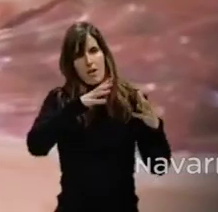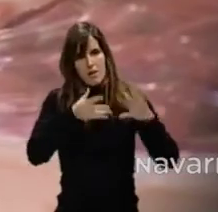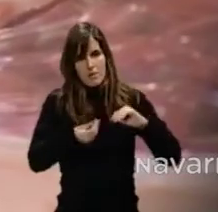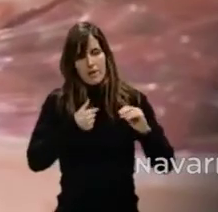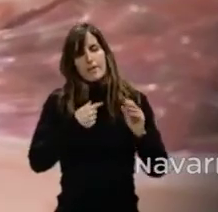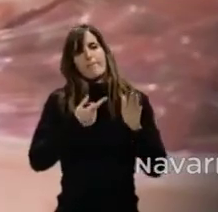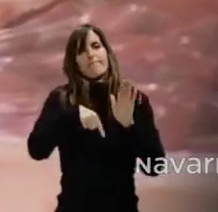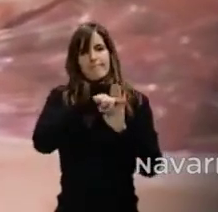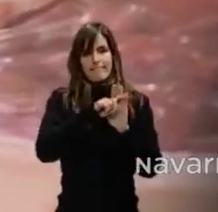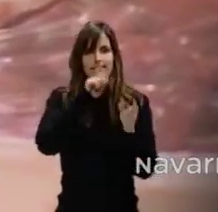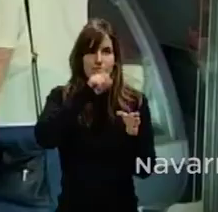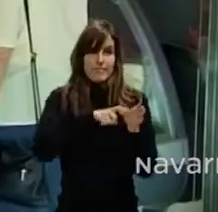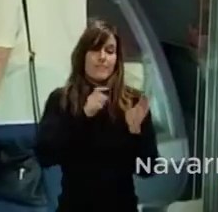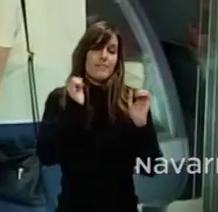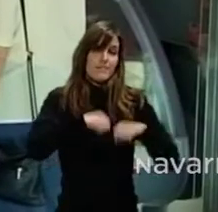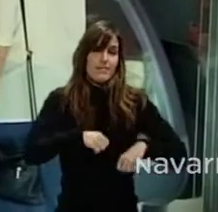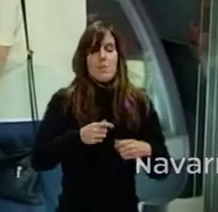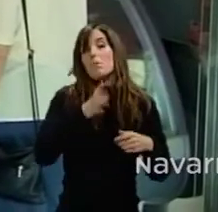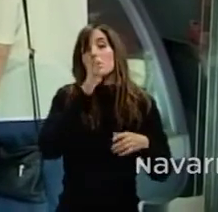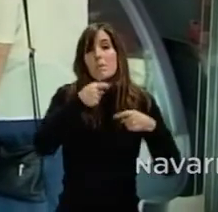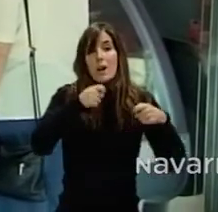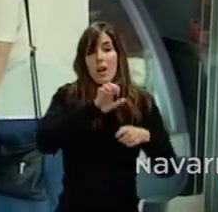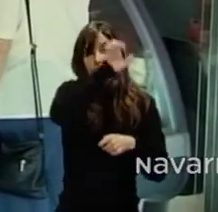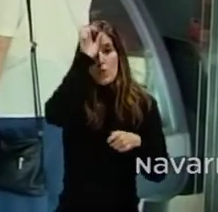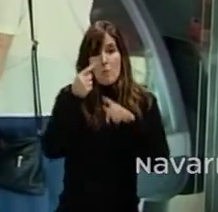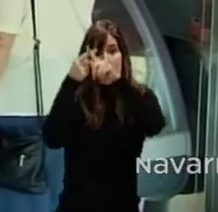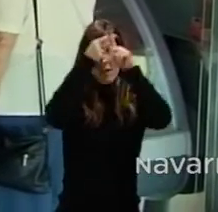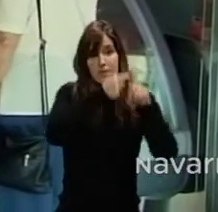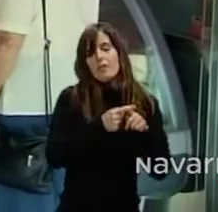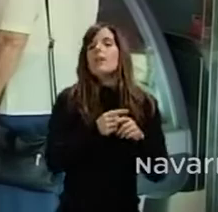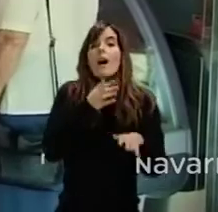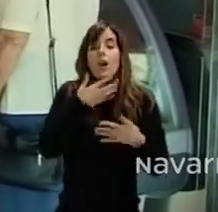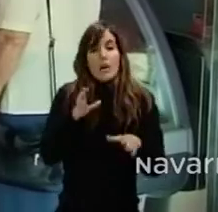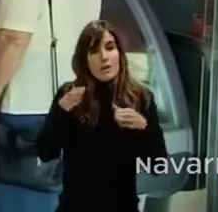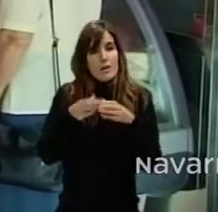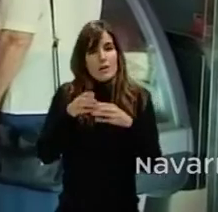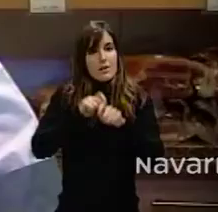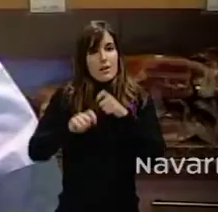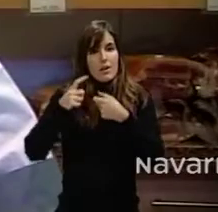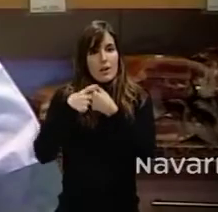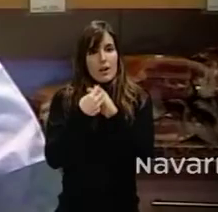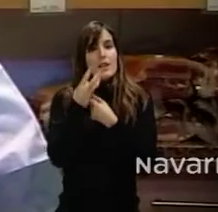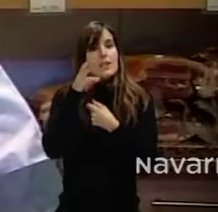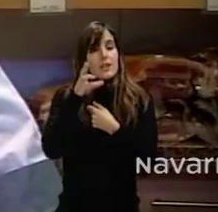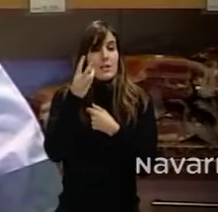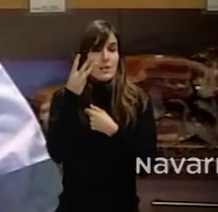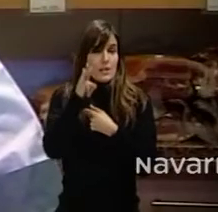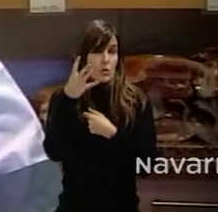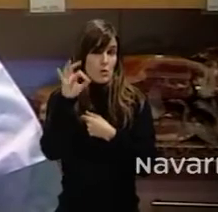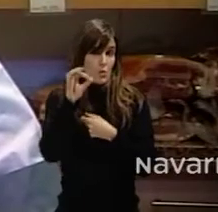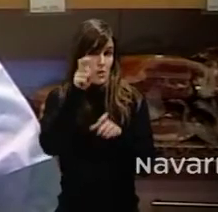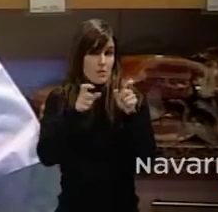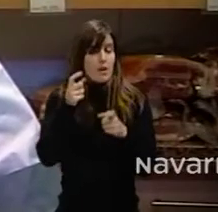ascribir con la entrada en el mercado común. Actualmente contamos con 350 asociados, algunos de ellos tienen más de una carnicería